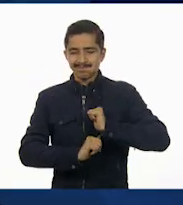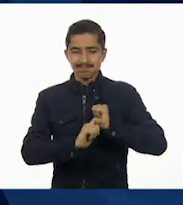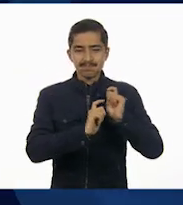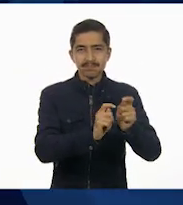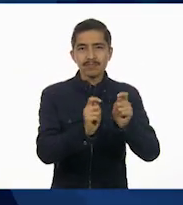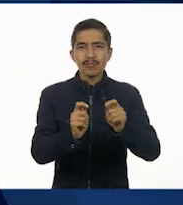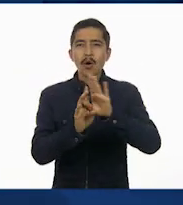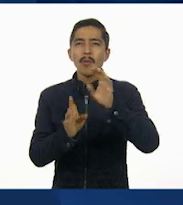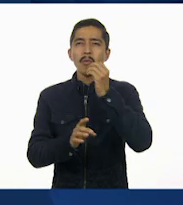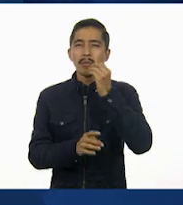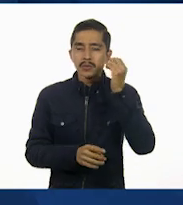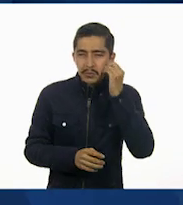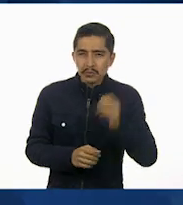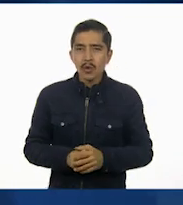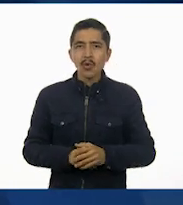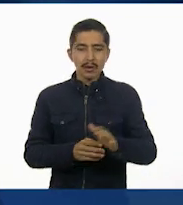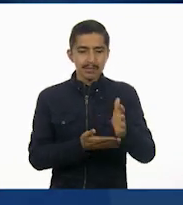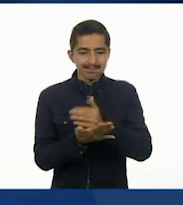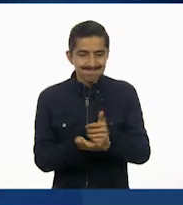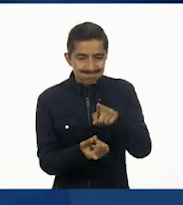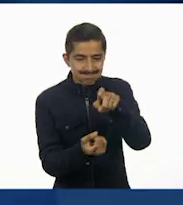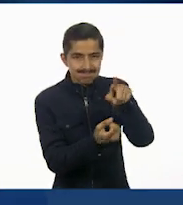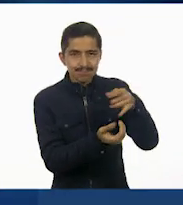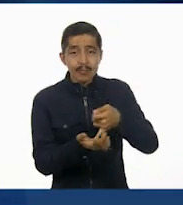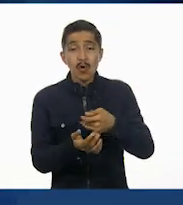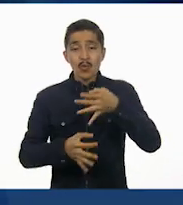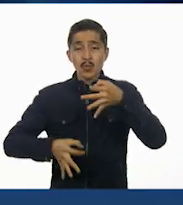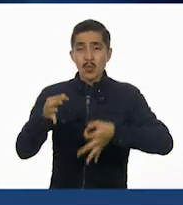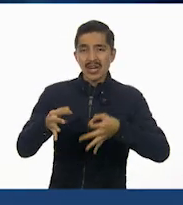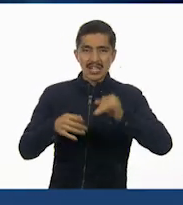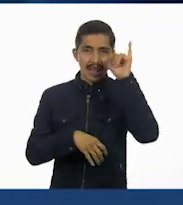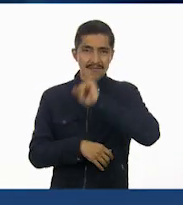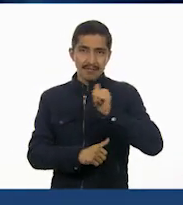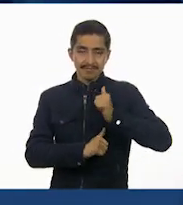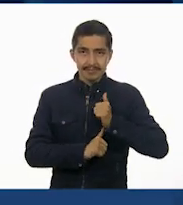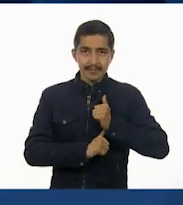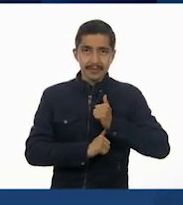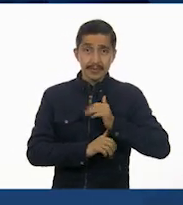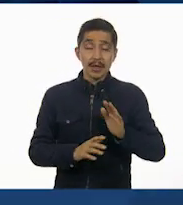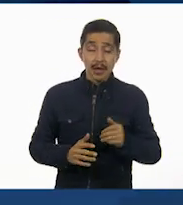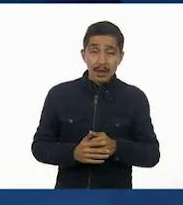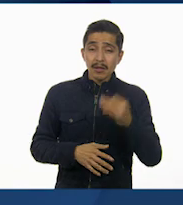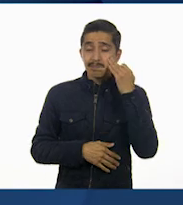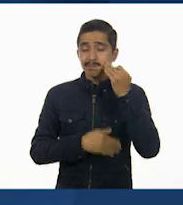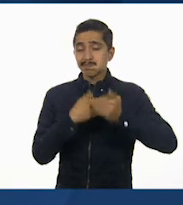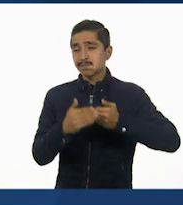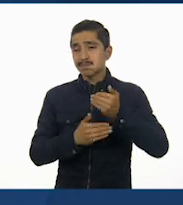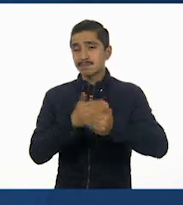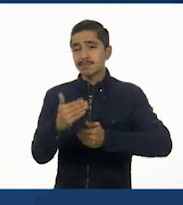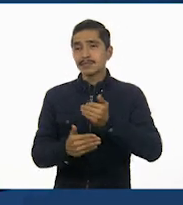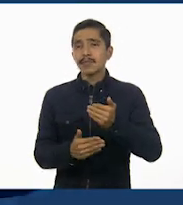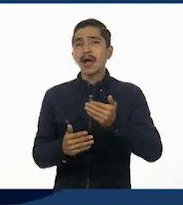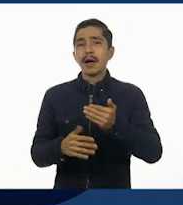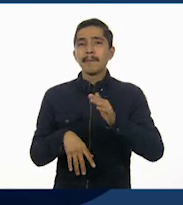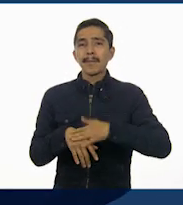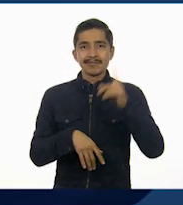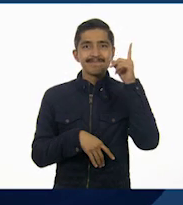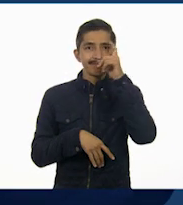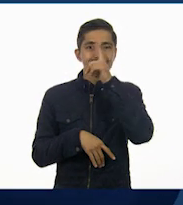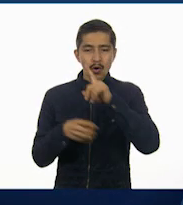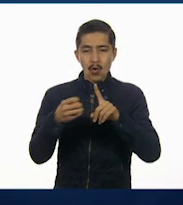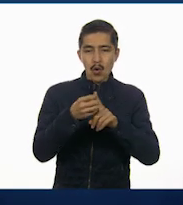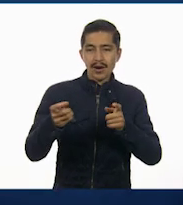como obispos, recaudadores, jueces y jefes militares, que con el tiempo dieron lugar a la compleja